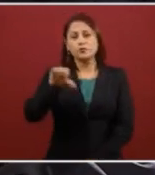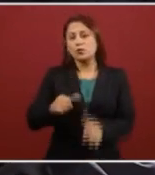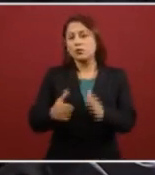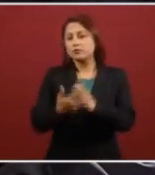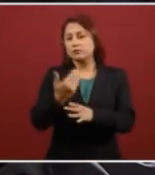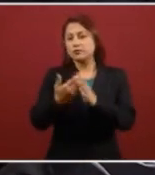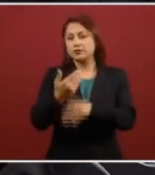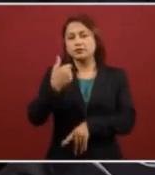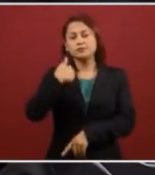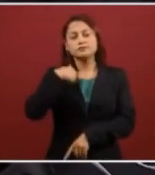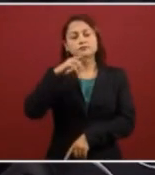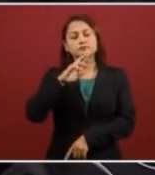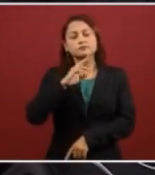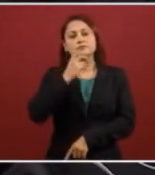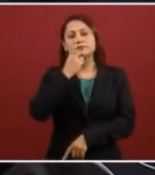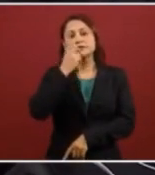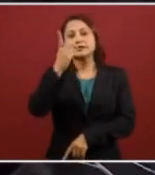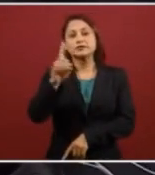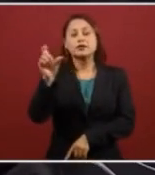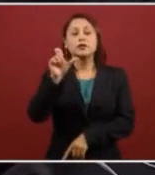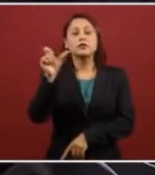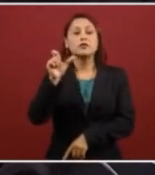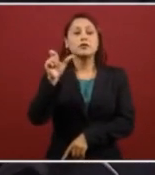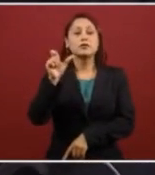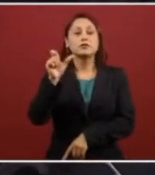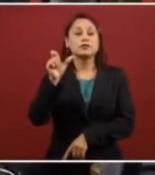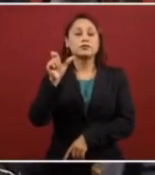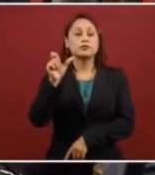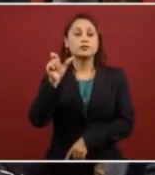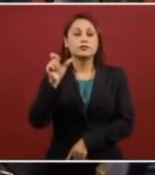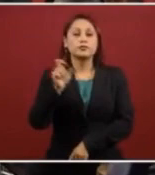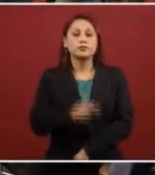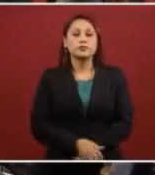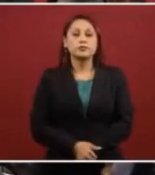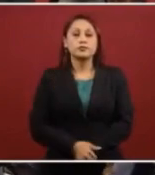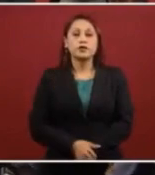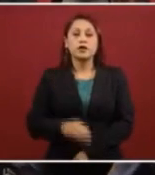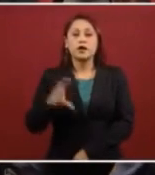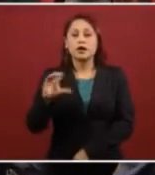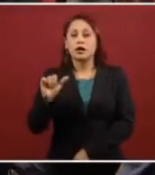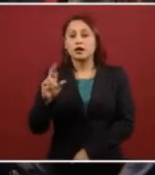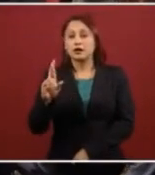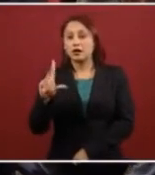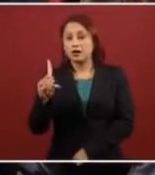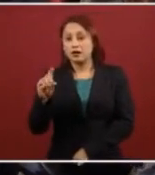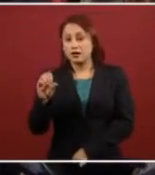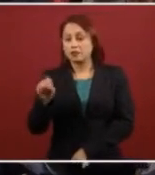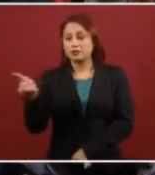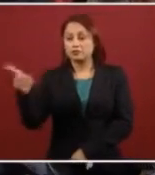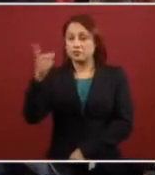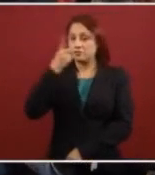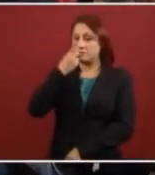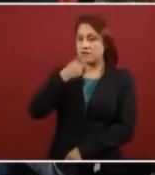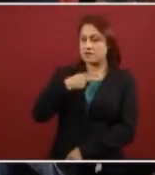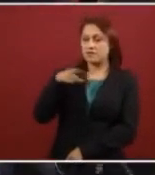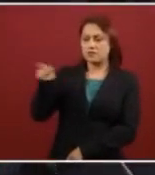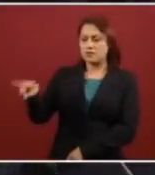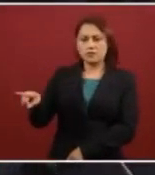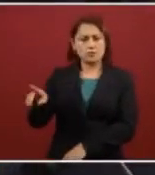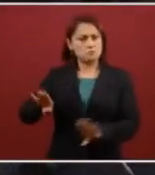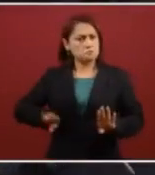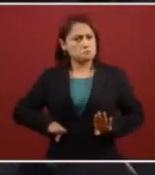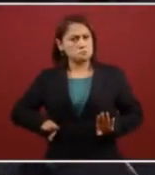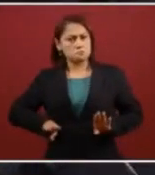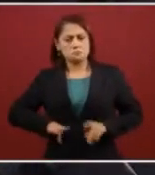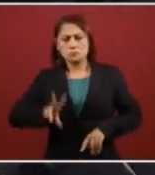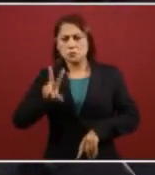they spoke de la renuncia, of the resignation, when he told me he was